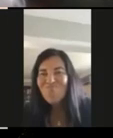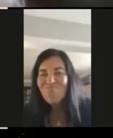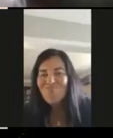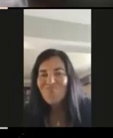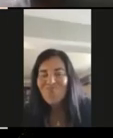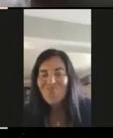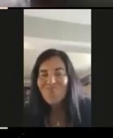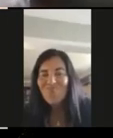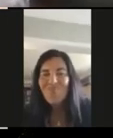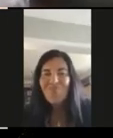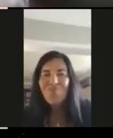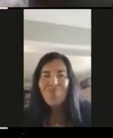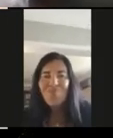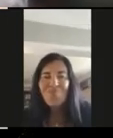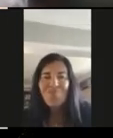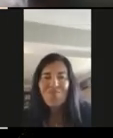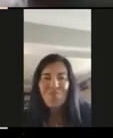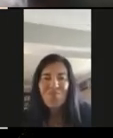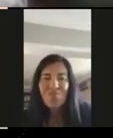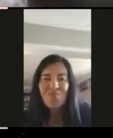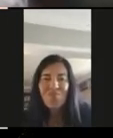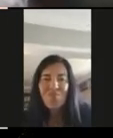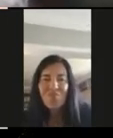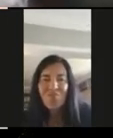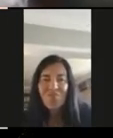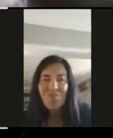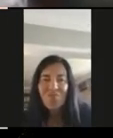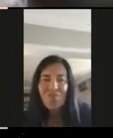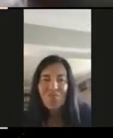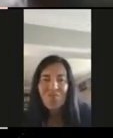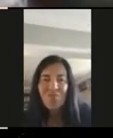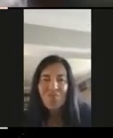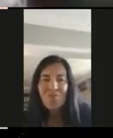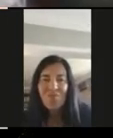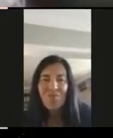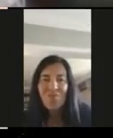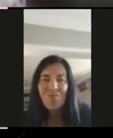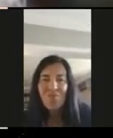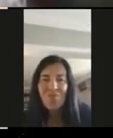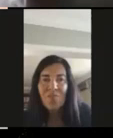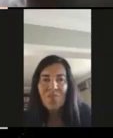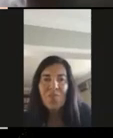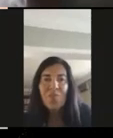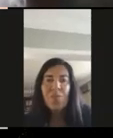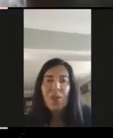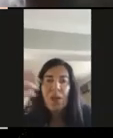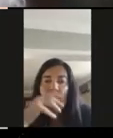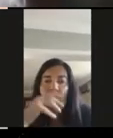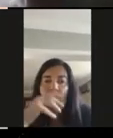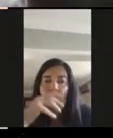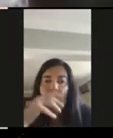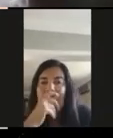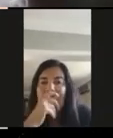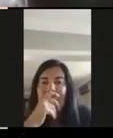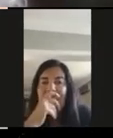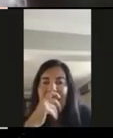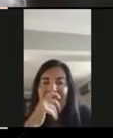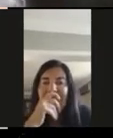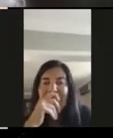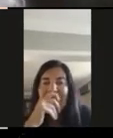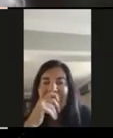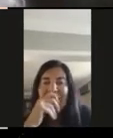corrección de imprenta y traducción de libros de inglés francés e italiano este chico a los 89 años